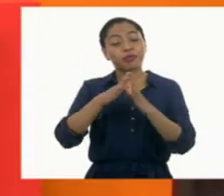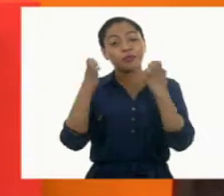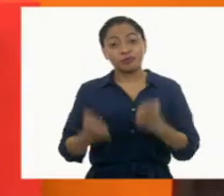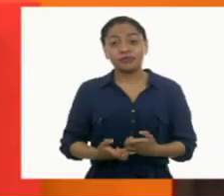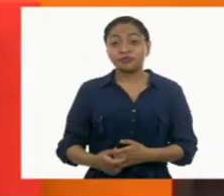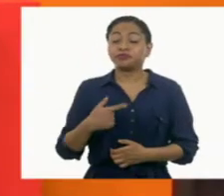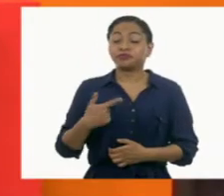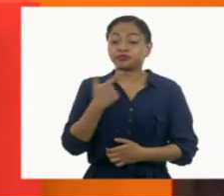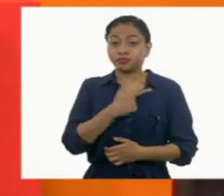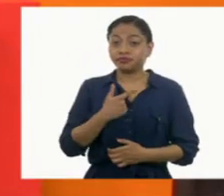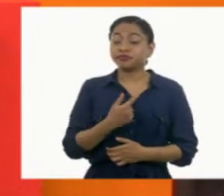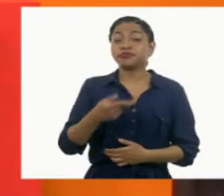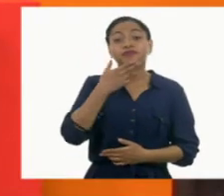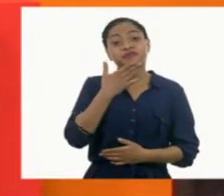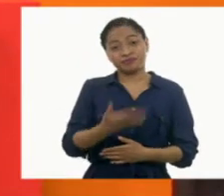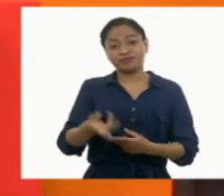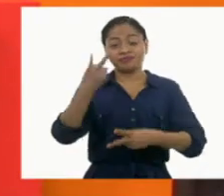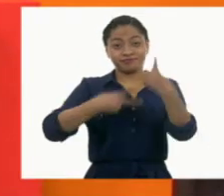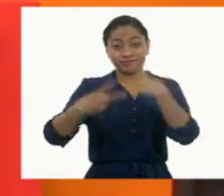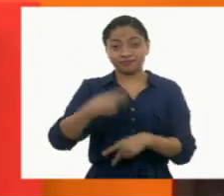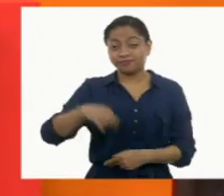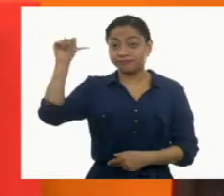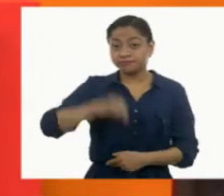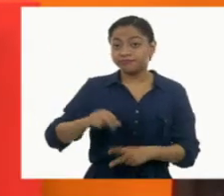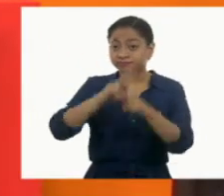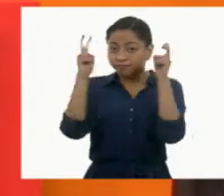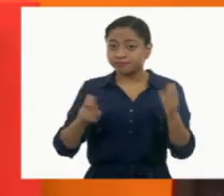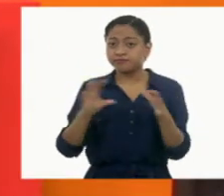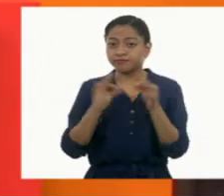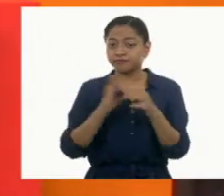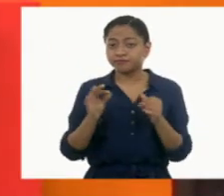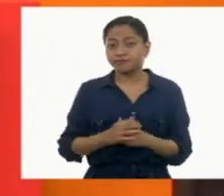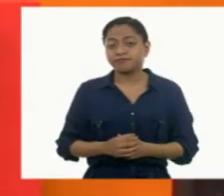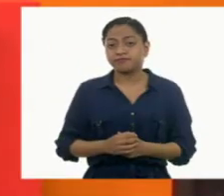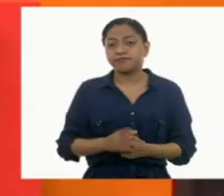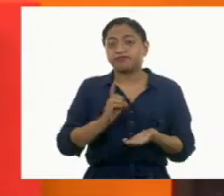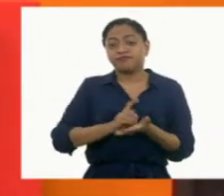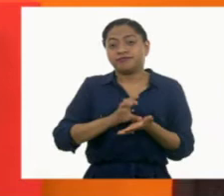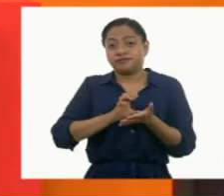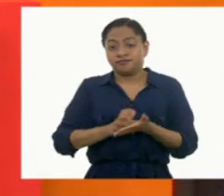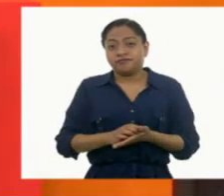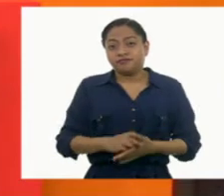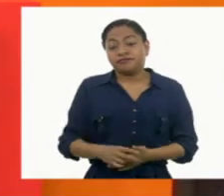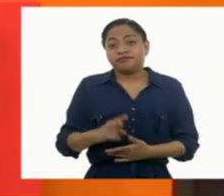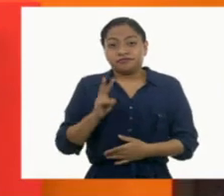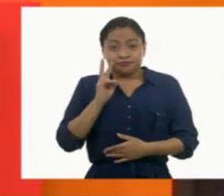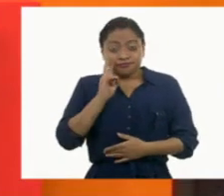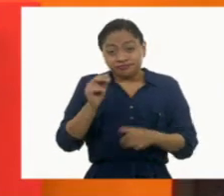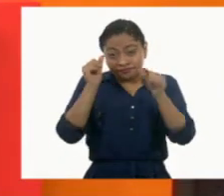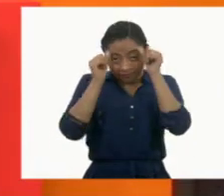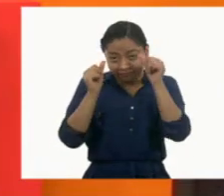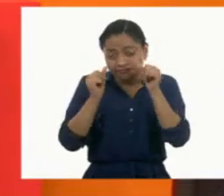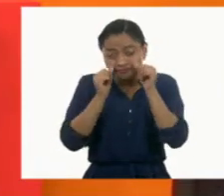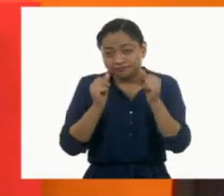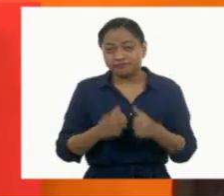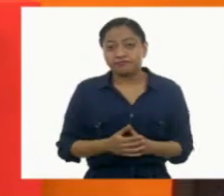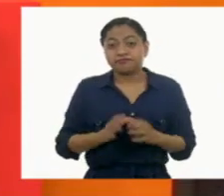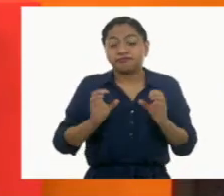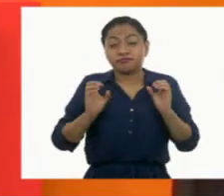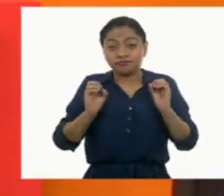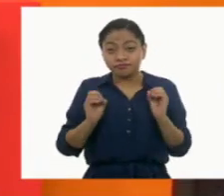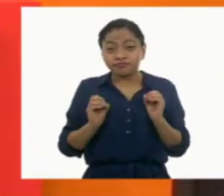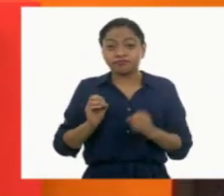Me da mucho gusto darles la bienvenida. Hoy hablaremos sobre la discapacidad visual y la baja visión. ¿Qué recursos se